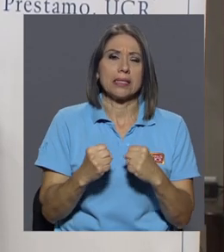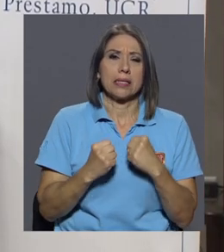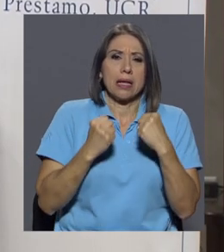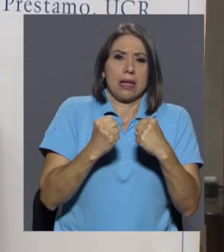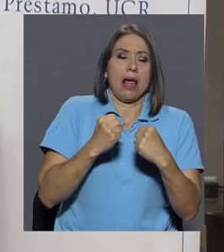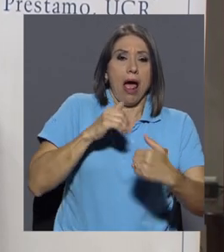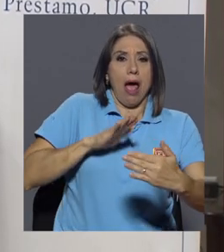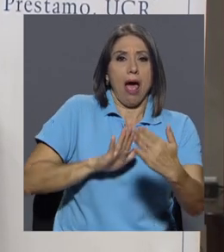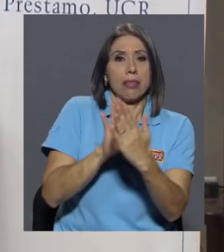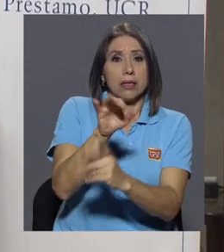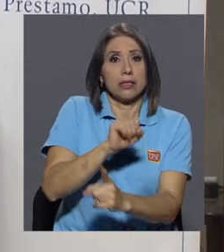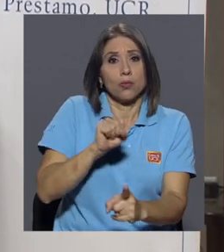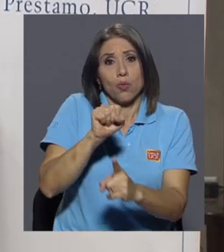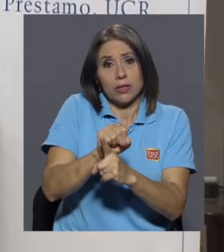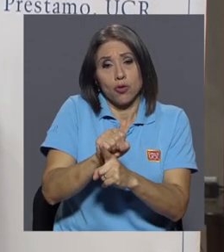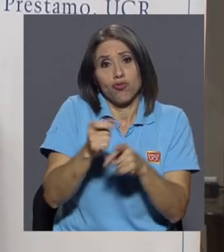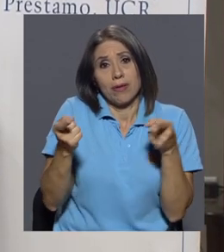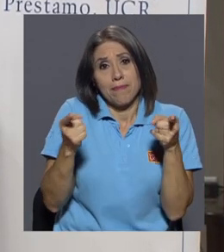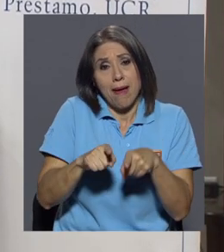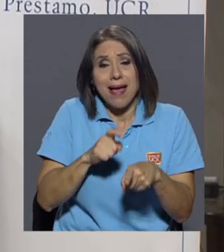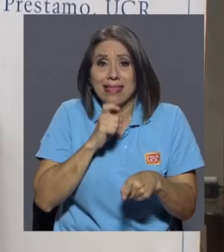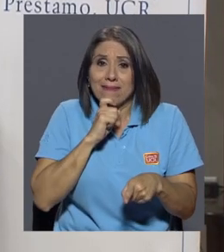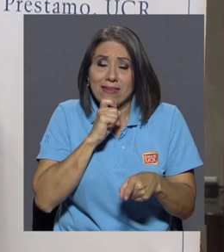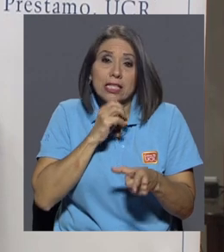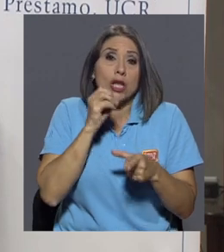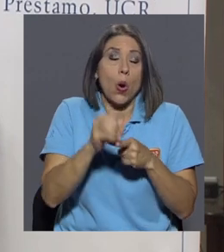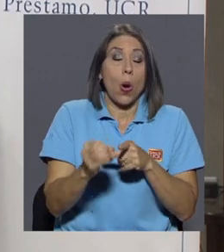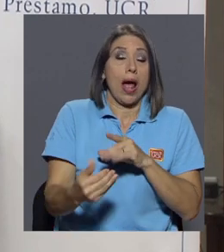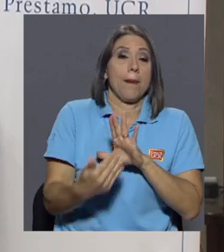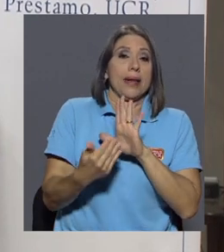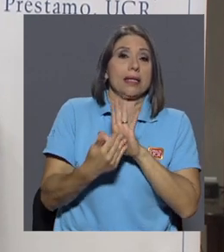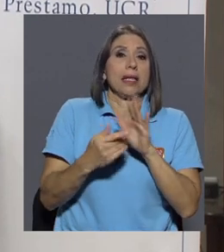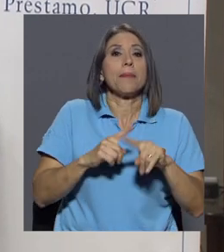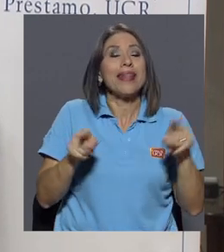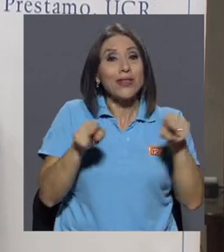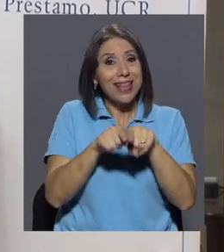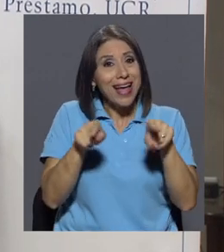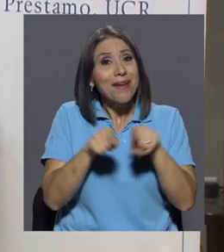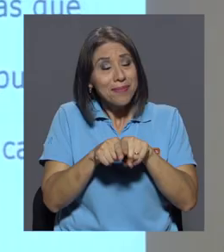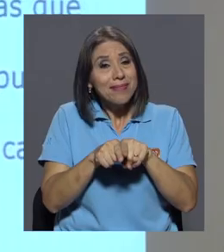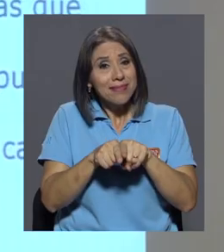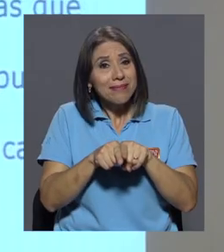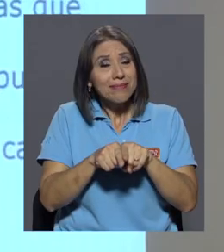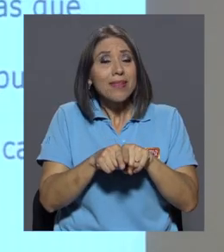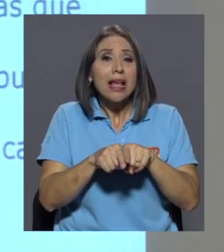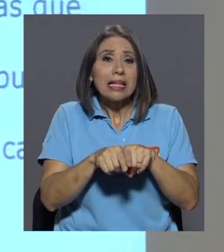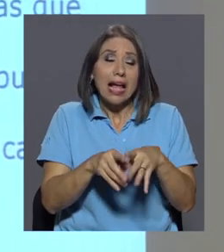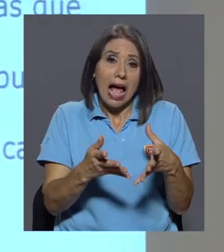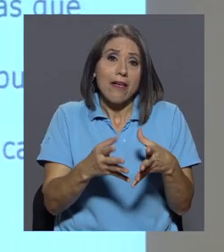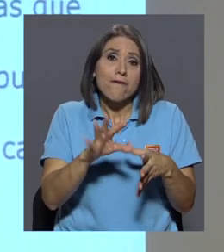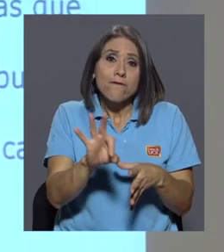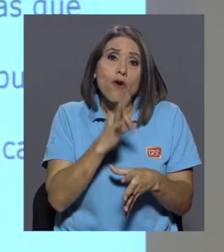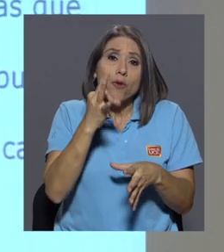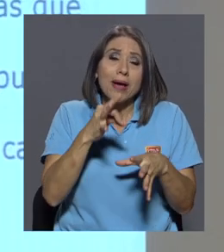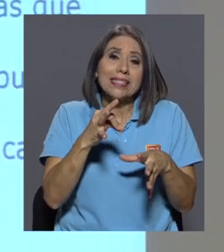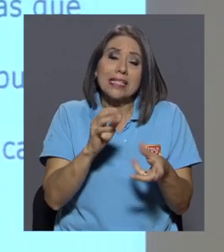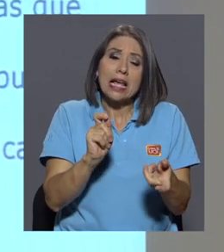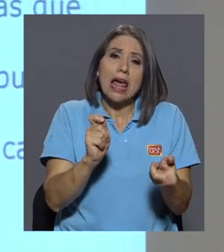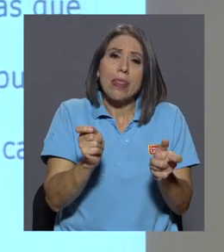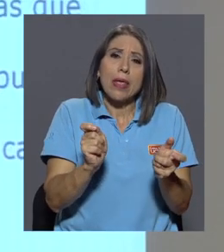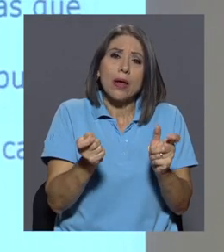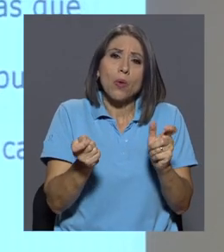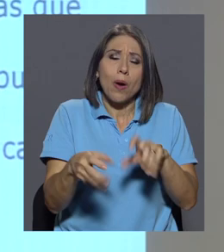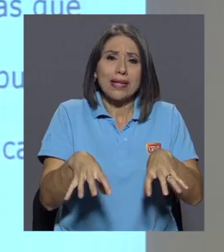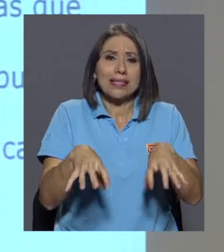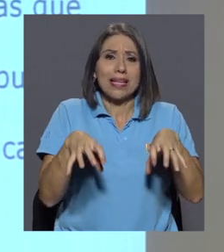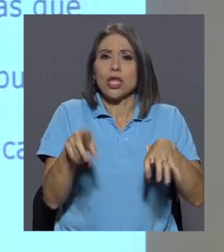situación que podemos estar percibiendo como difícil o como amenazante. Pero también es cierto que hay maneras de adecuarlo. No es cierto